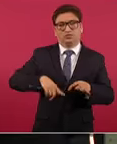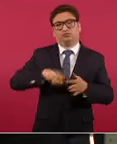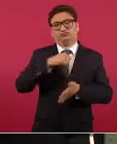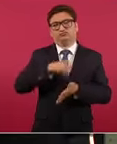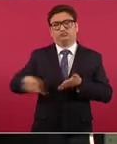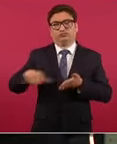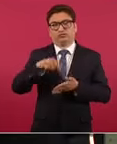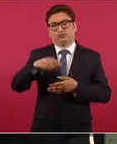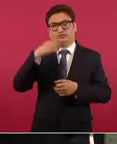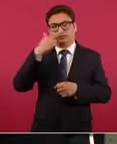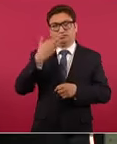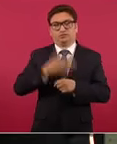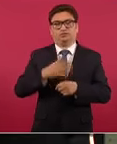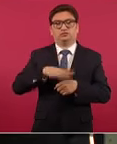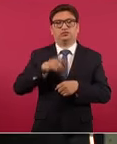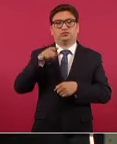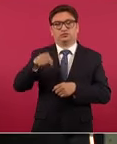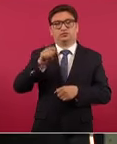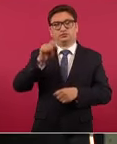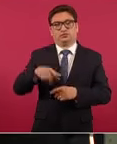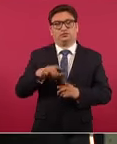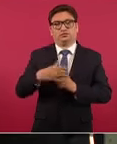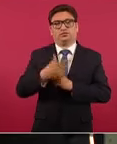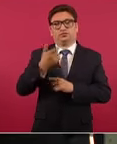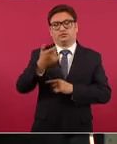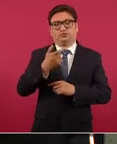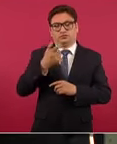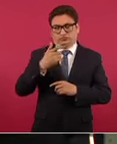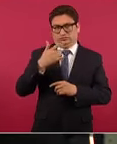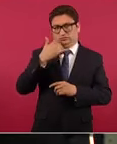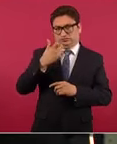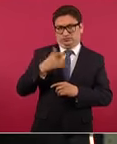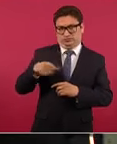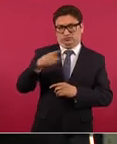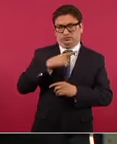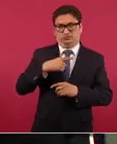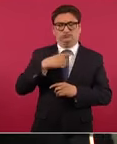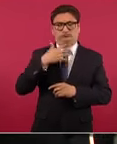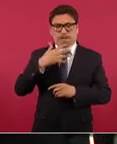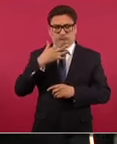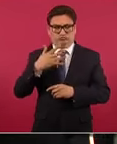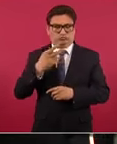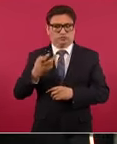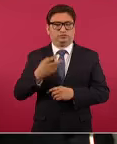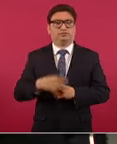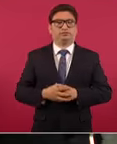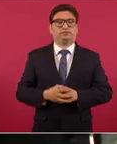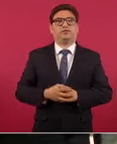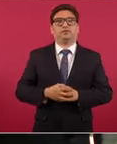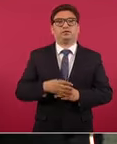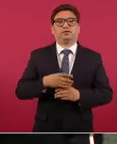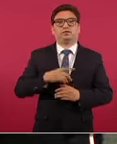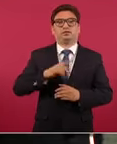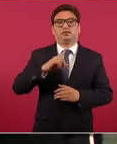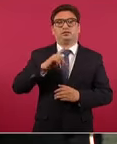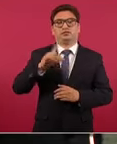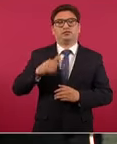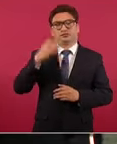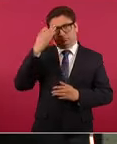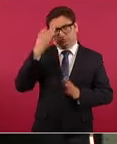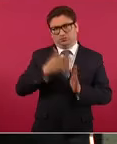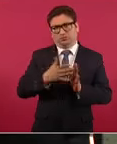responsables precisamente de la comisión de estas irregularidades sin embargo le prescribieron el